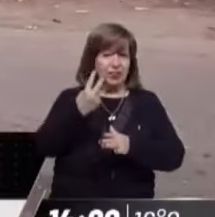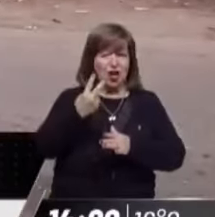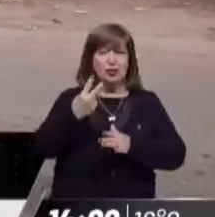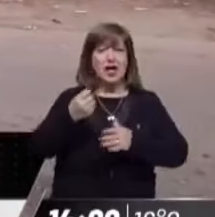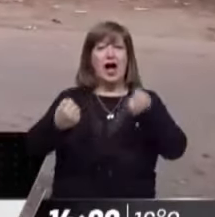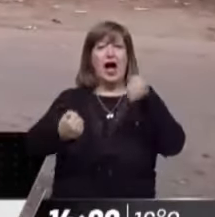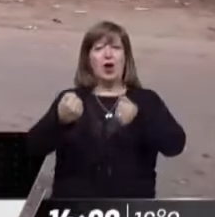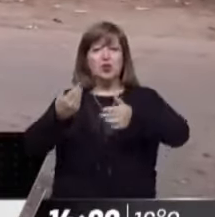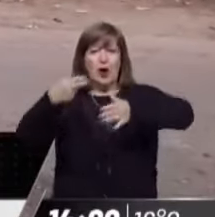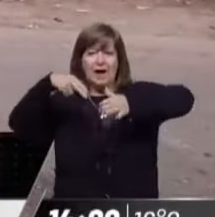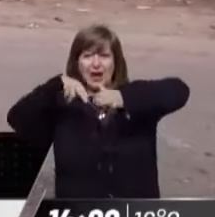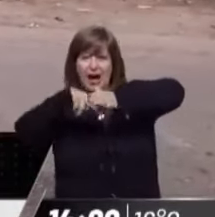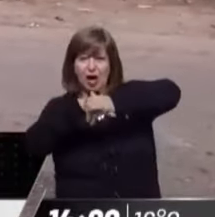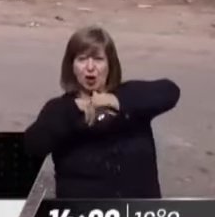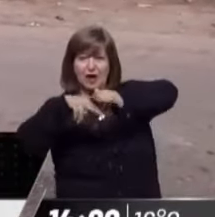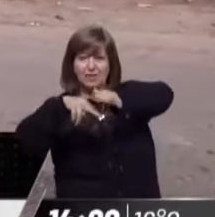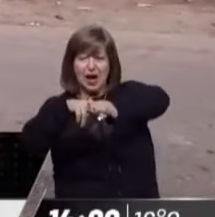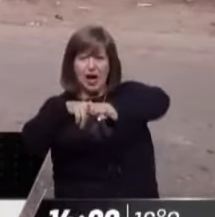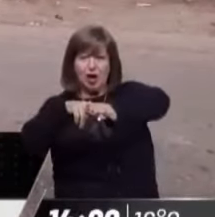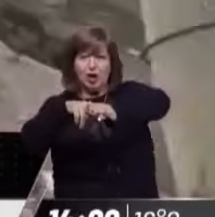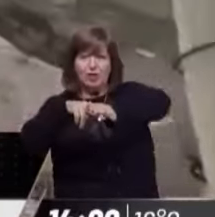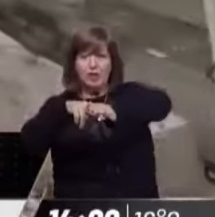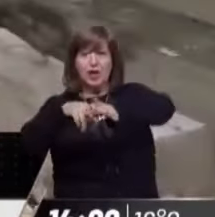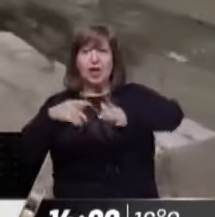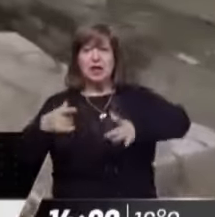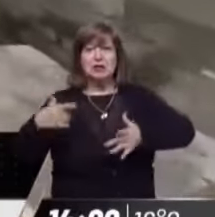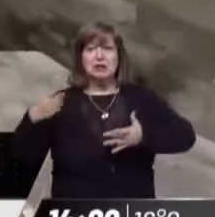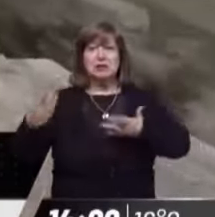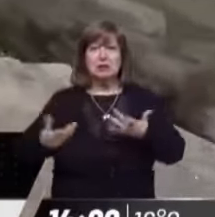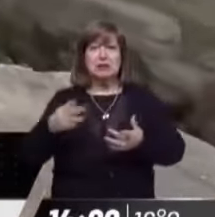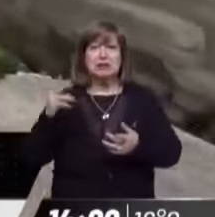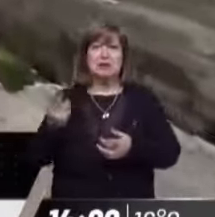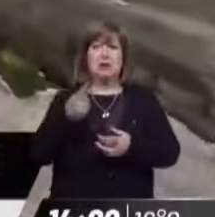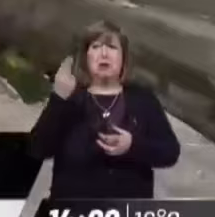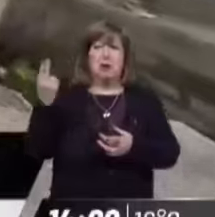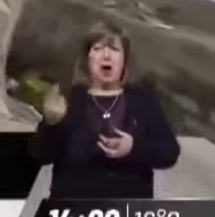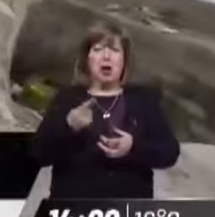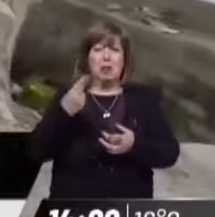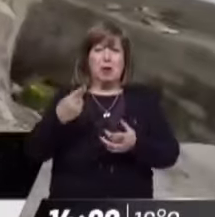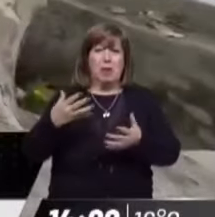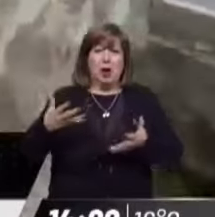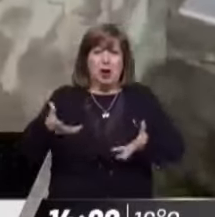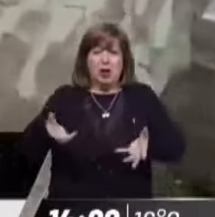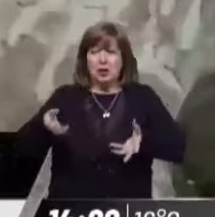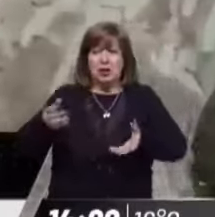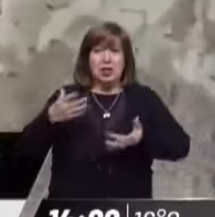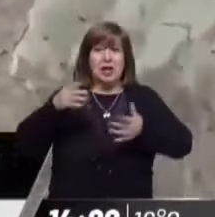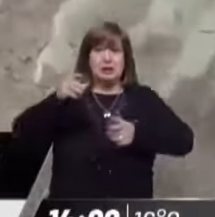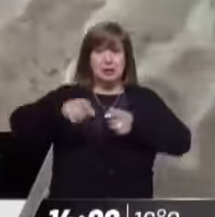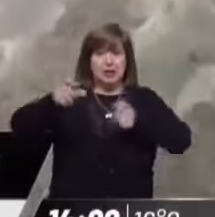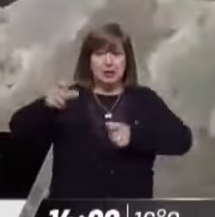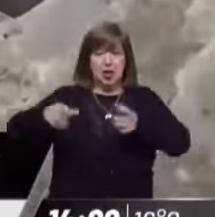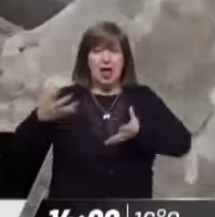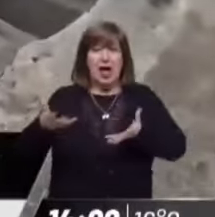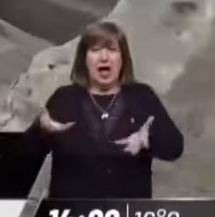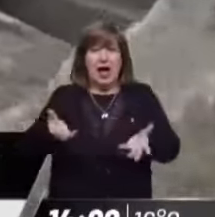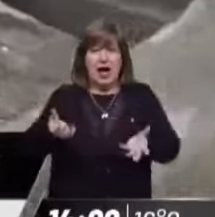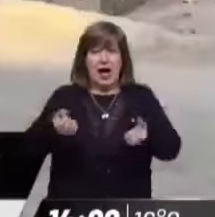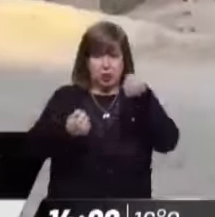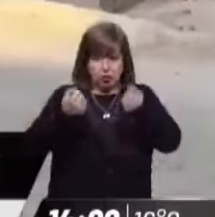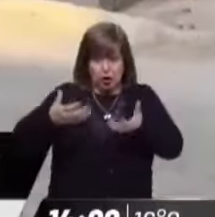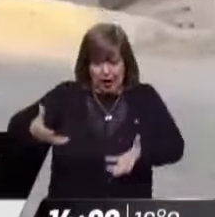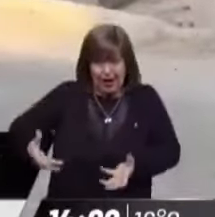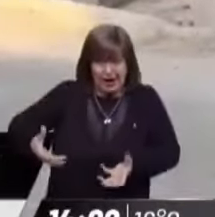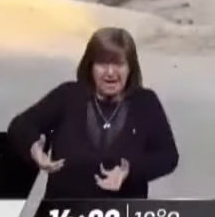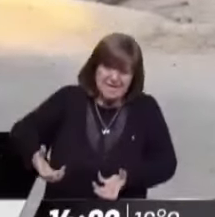habían lo habían tenido que levantar entre los vecinos al auto para sacar a la a la chica con con la criatura No